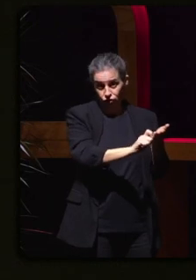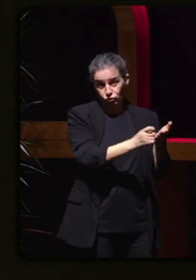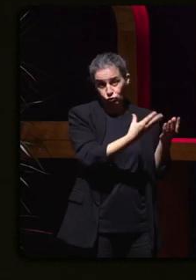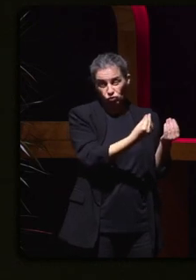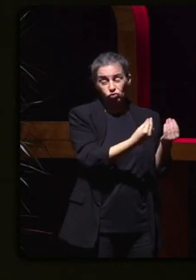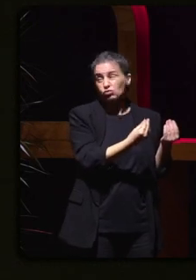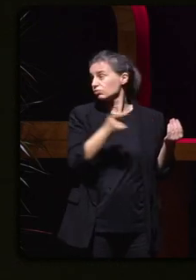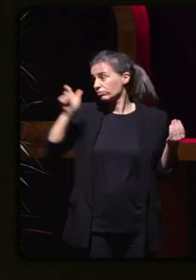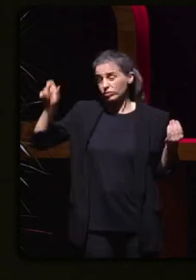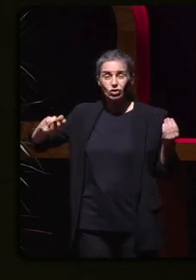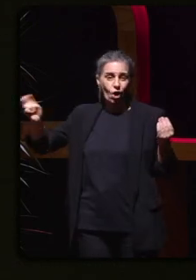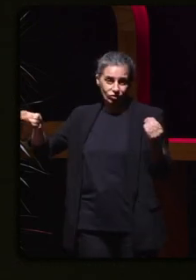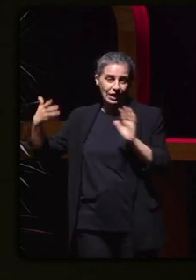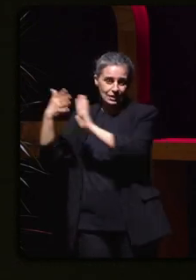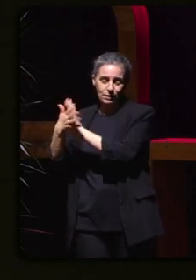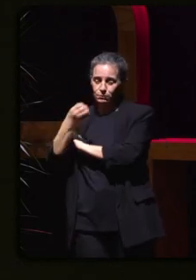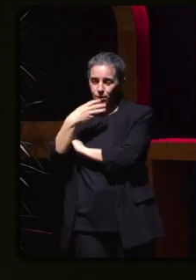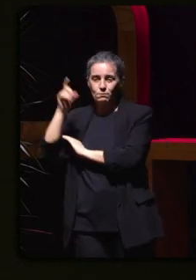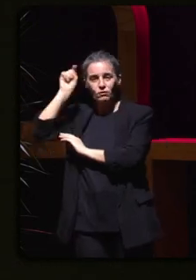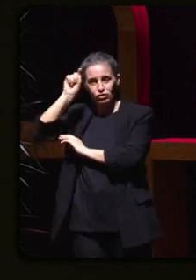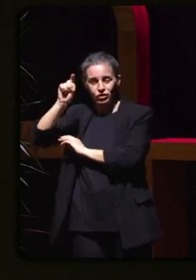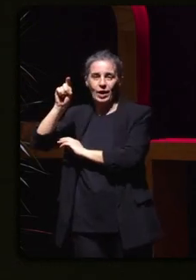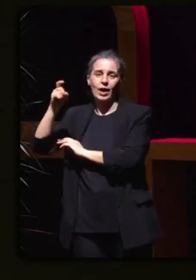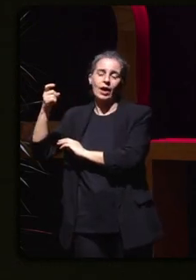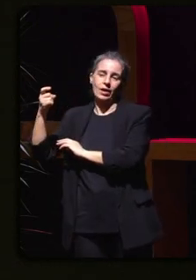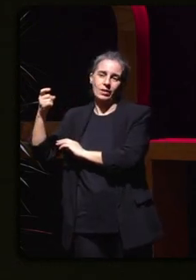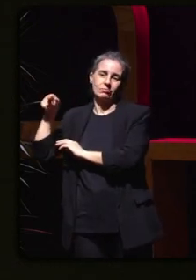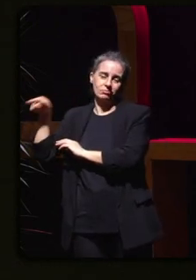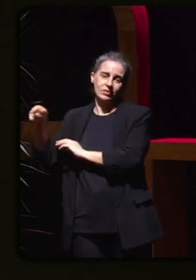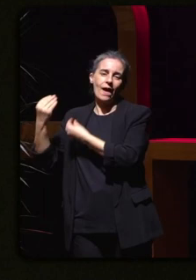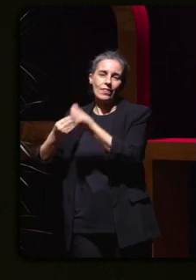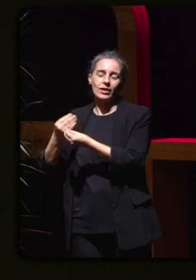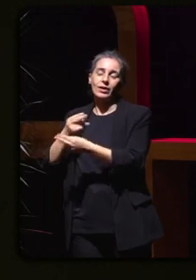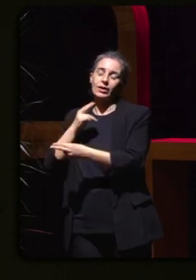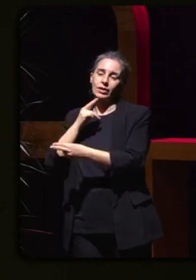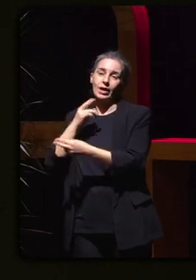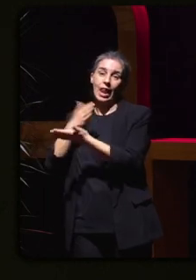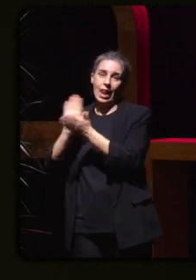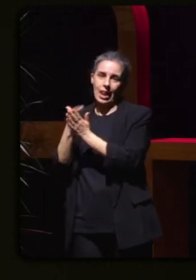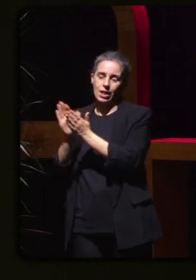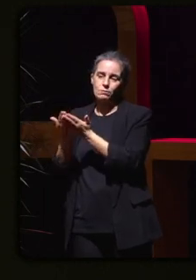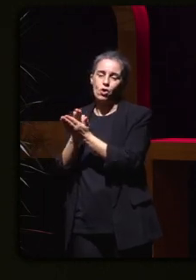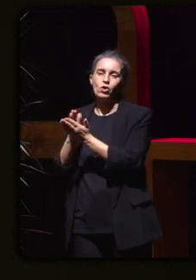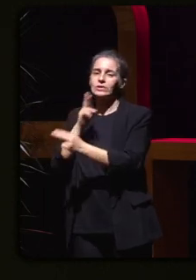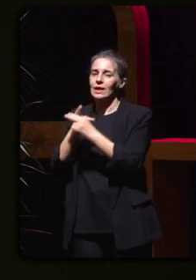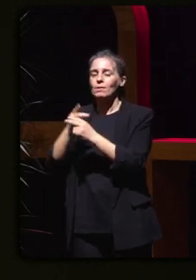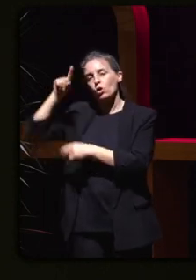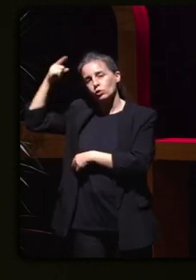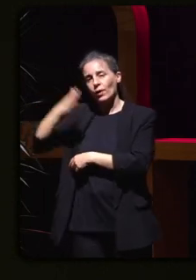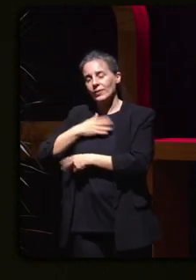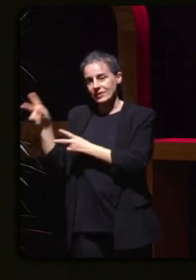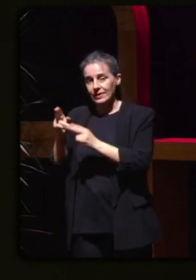bien la profesora con chicas cajón en un libro que se llama la cultura de las series muchos escritores